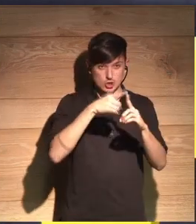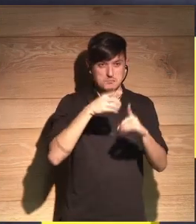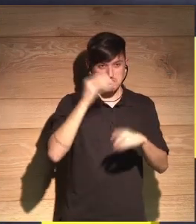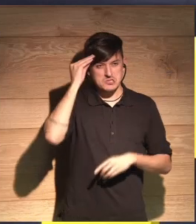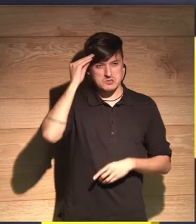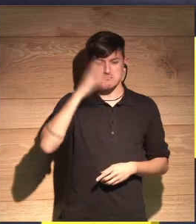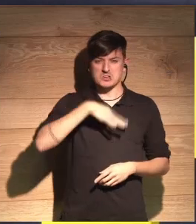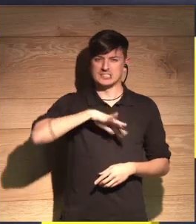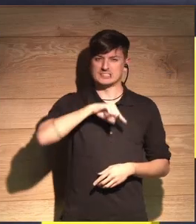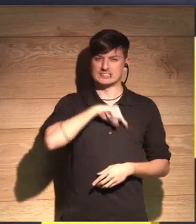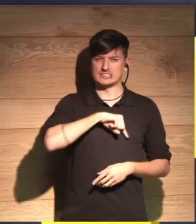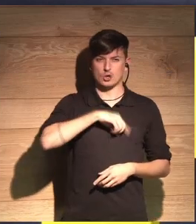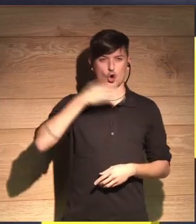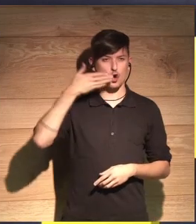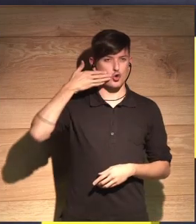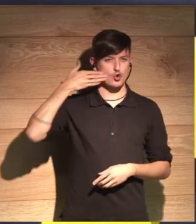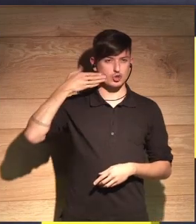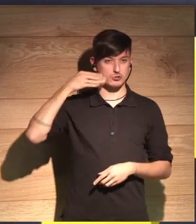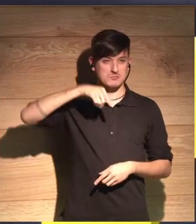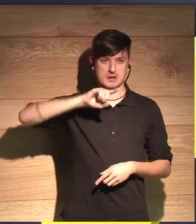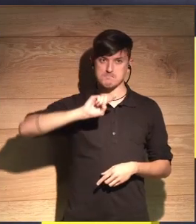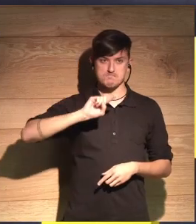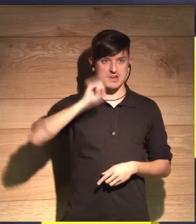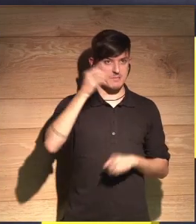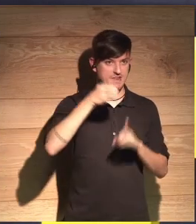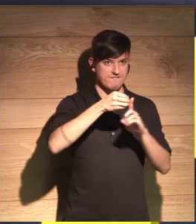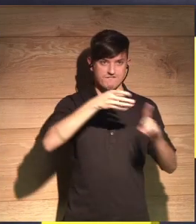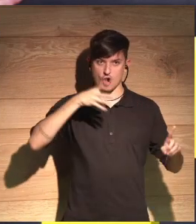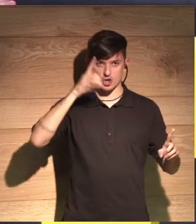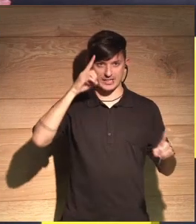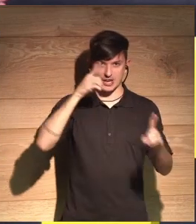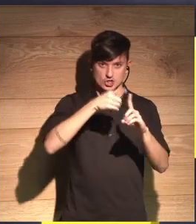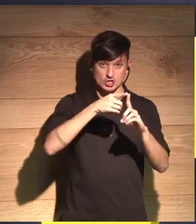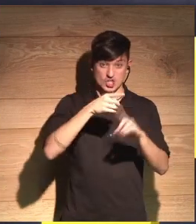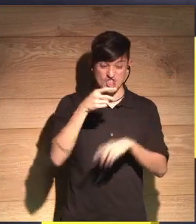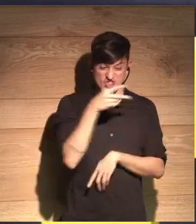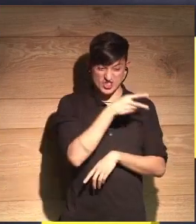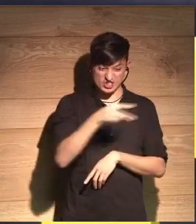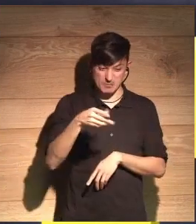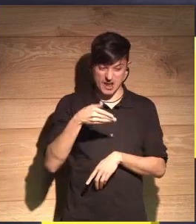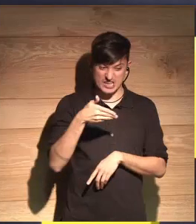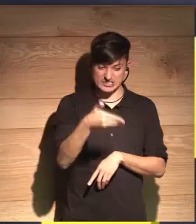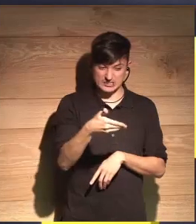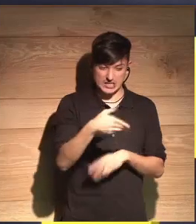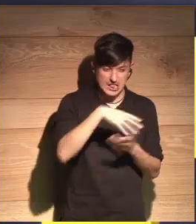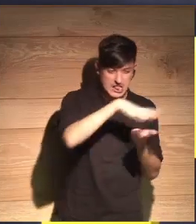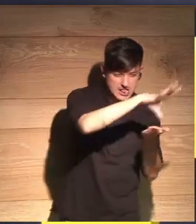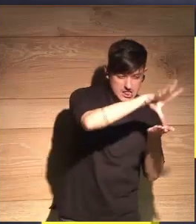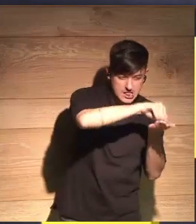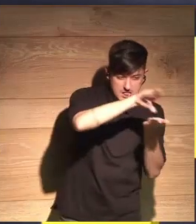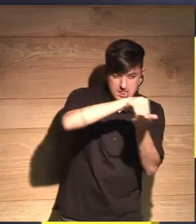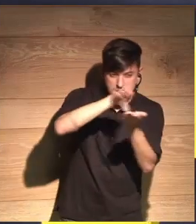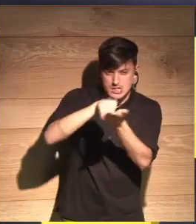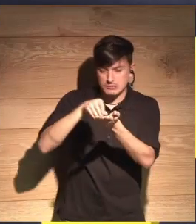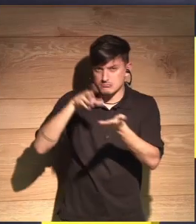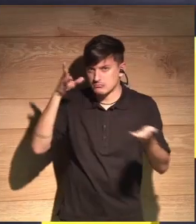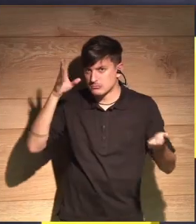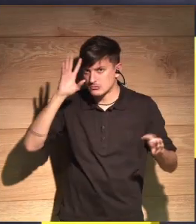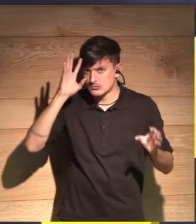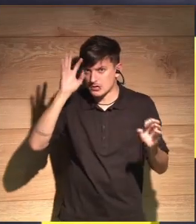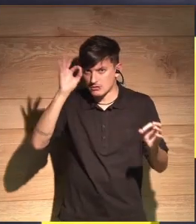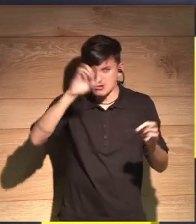primer foro te los en el que durante dos semanas vamos a recoger pues yo creo que